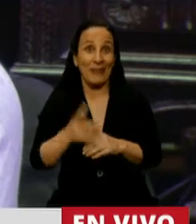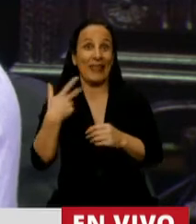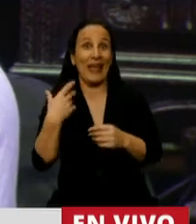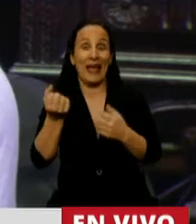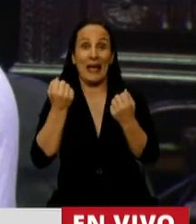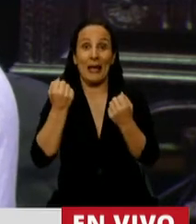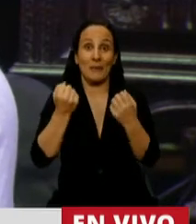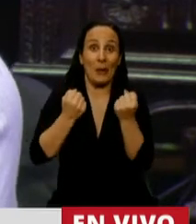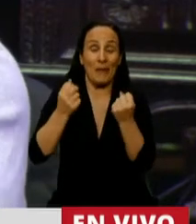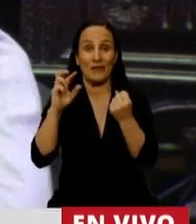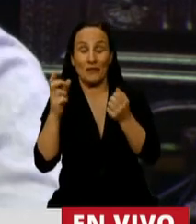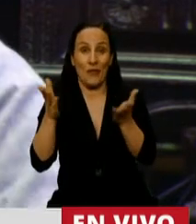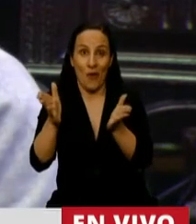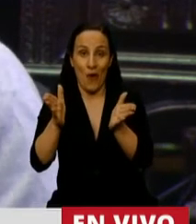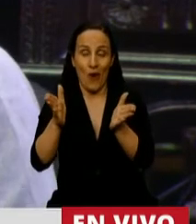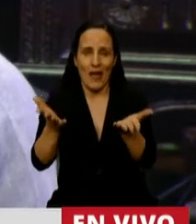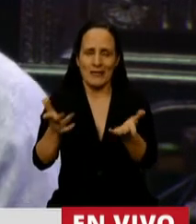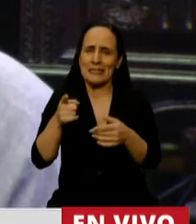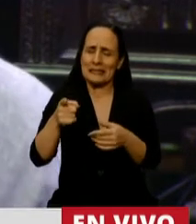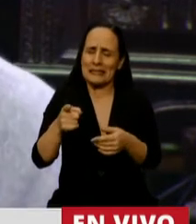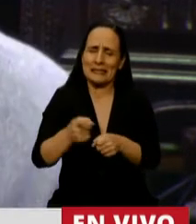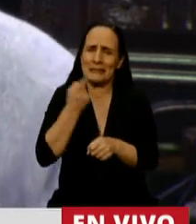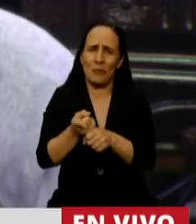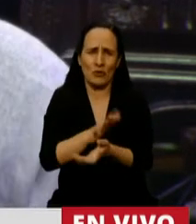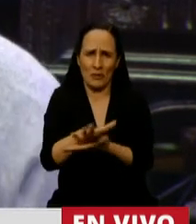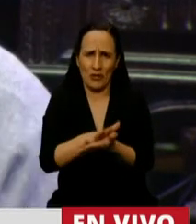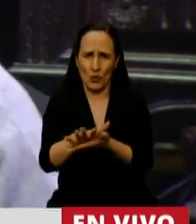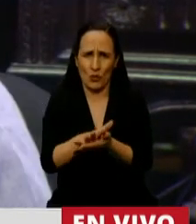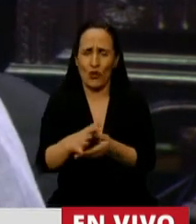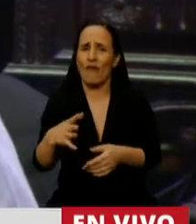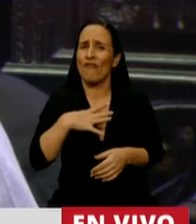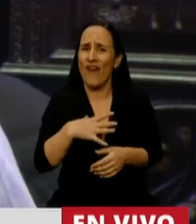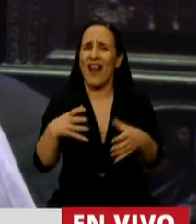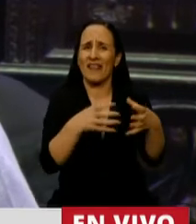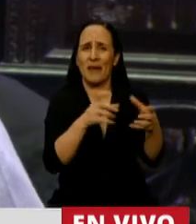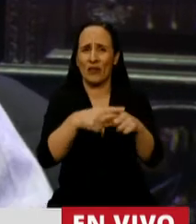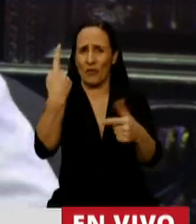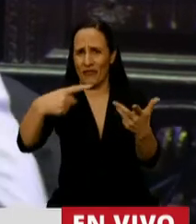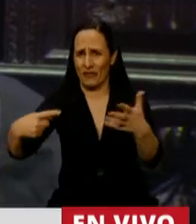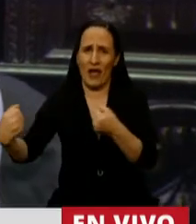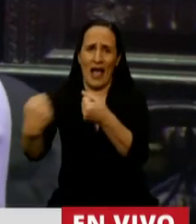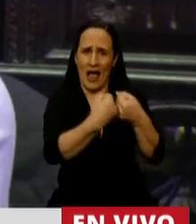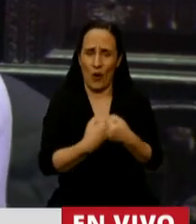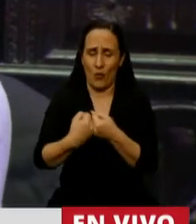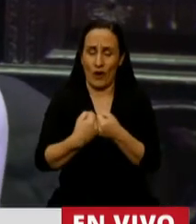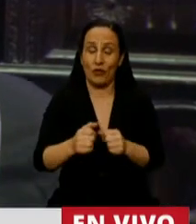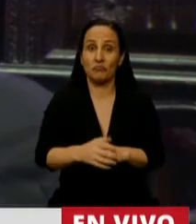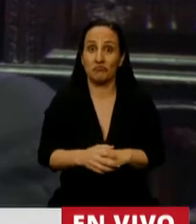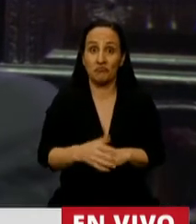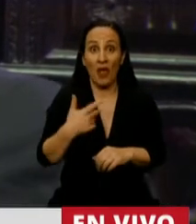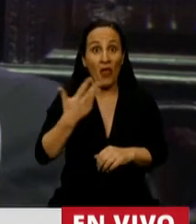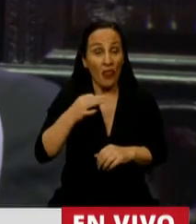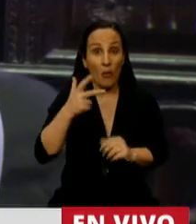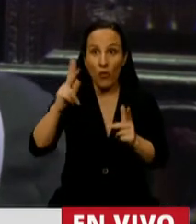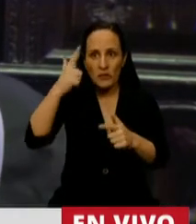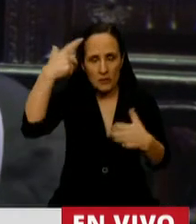de imposible solución sin un gran acuerdo de todos los sectores políticos debo decir que coincido totalmente